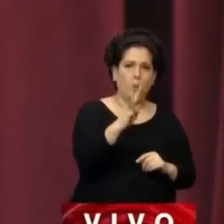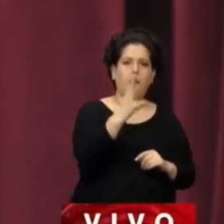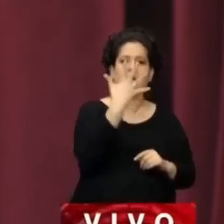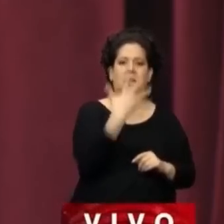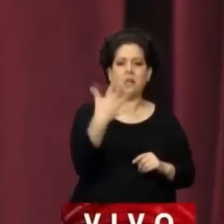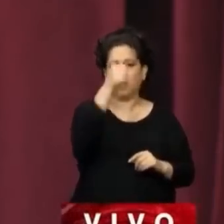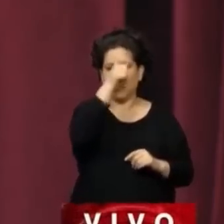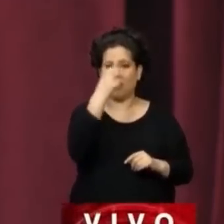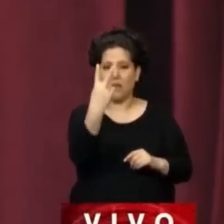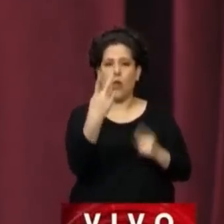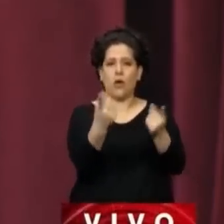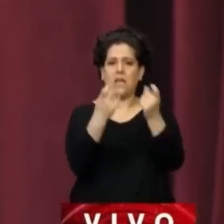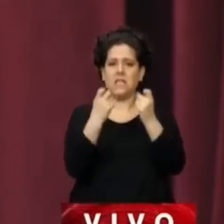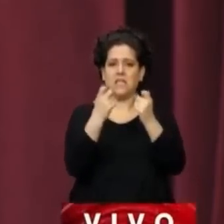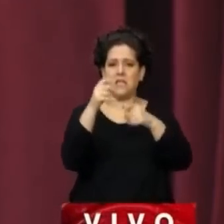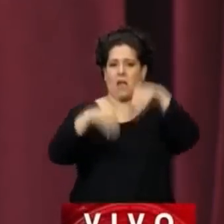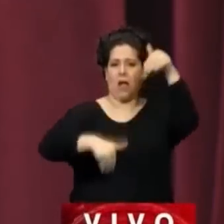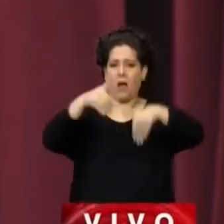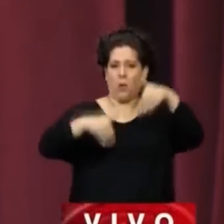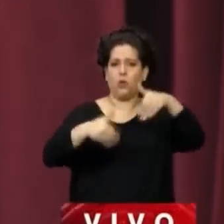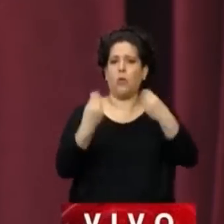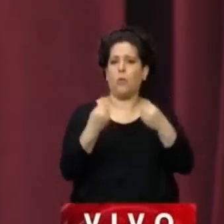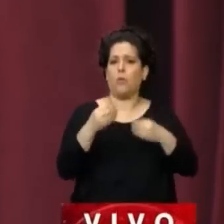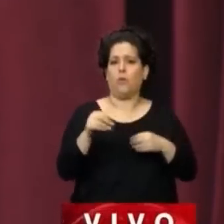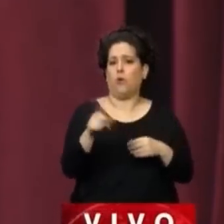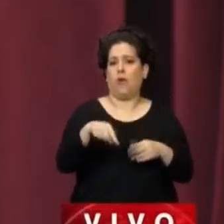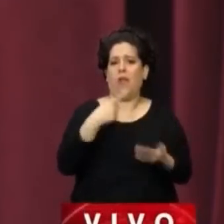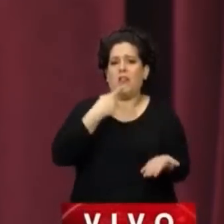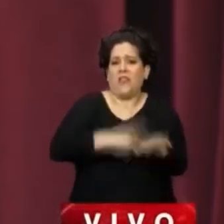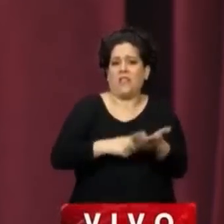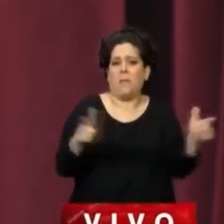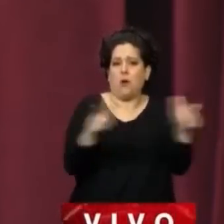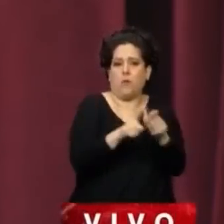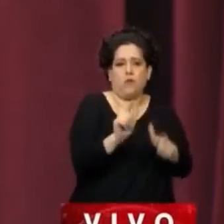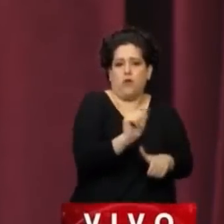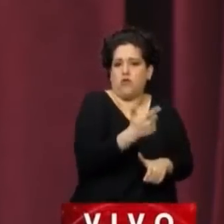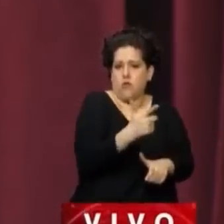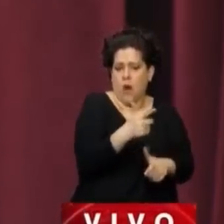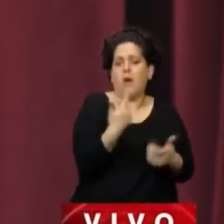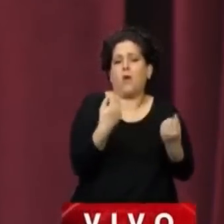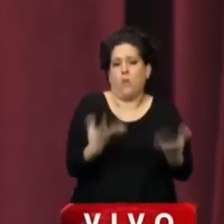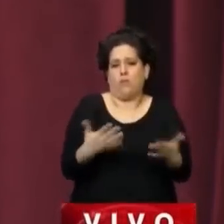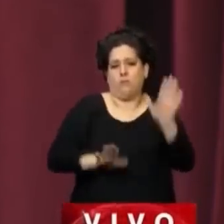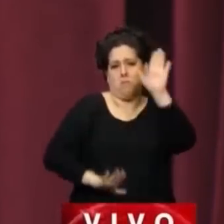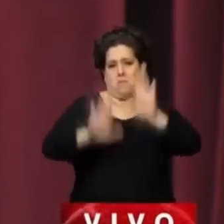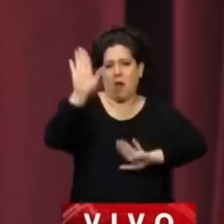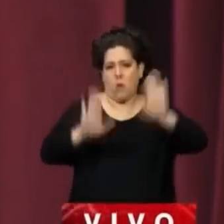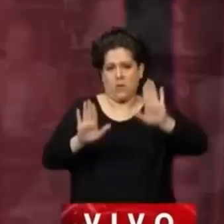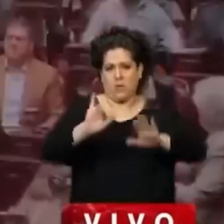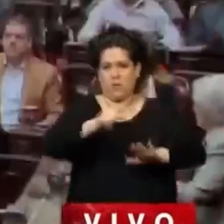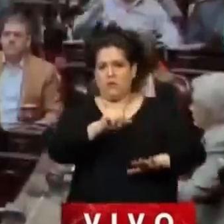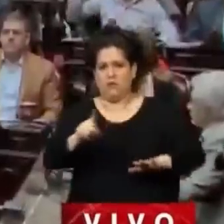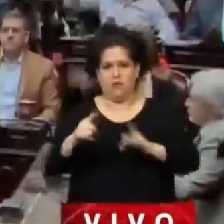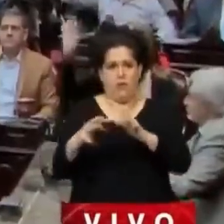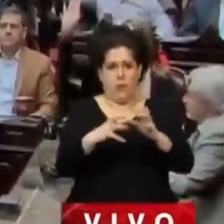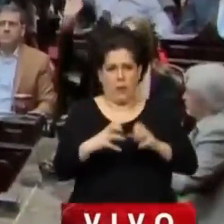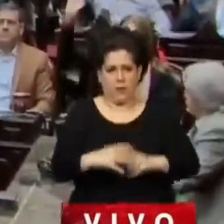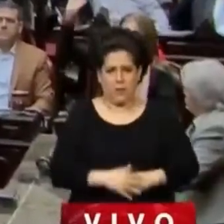los 2/3 de los votos emitidos. Por no contar con dictamen de la comisión, se va a votar a mano alzada.